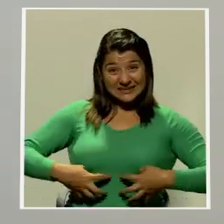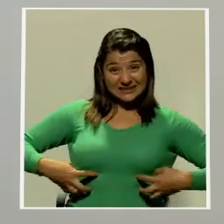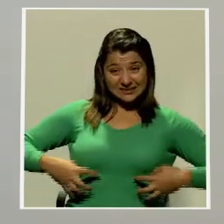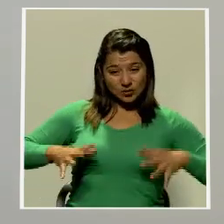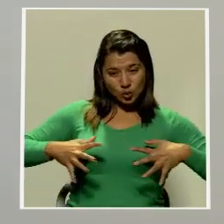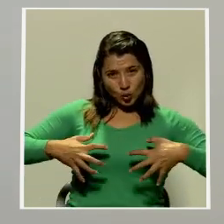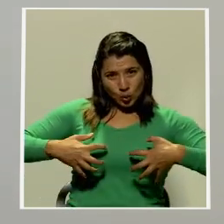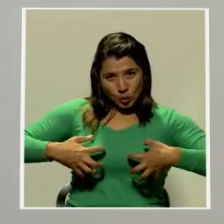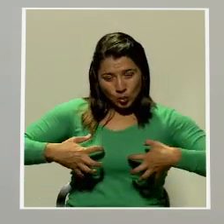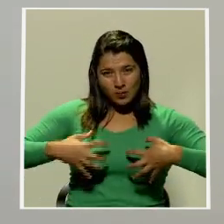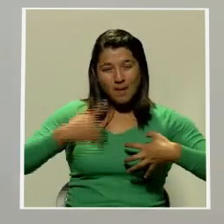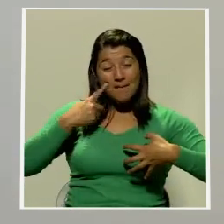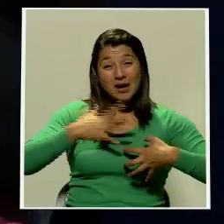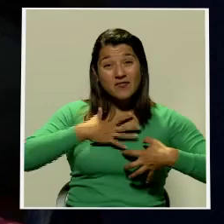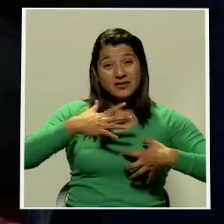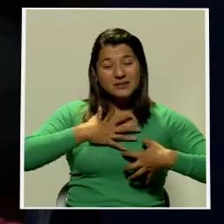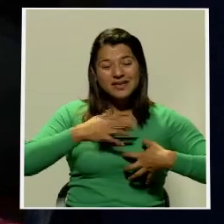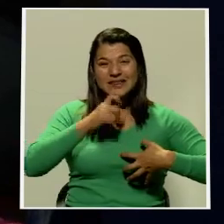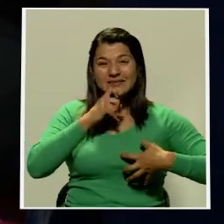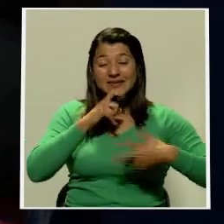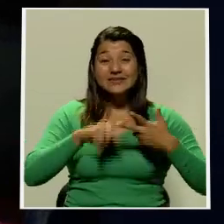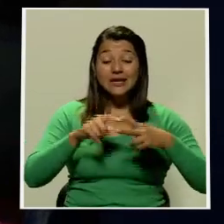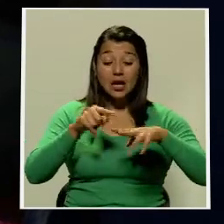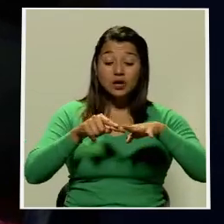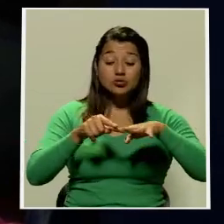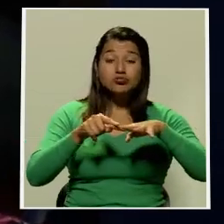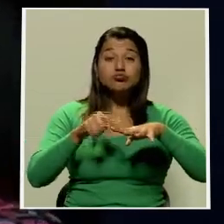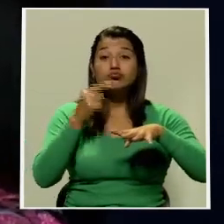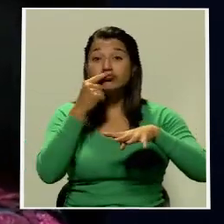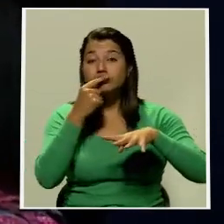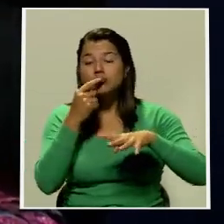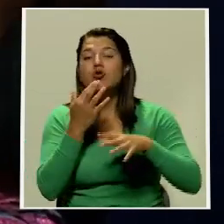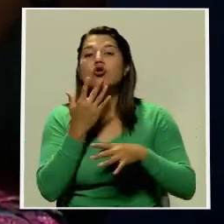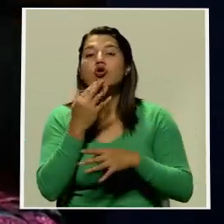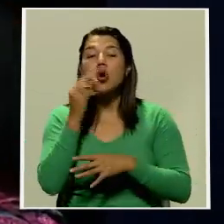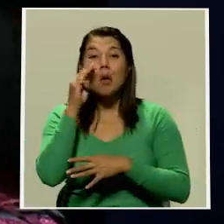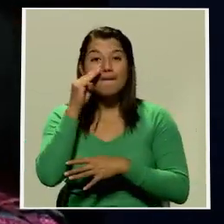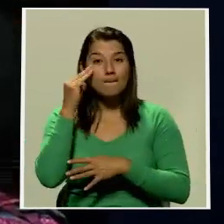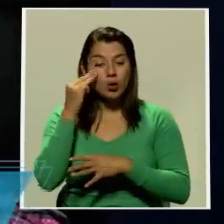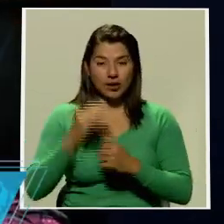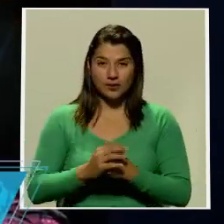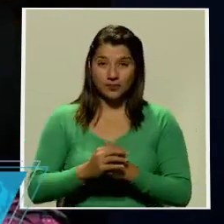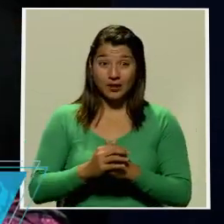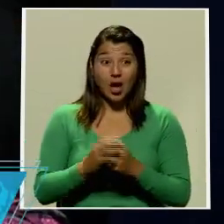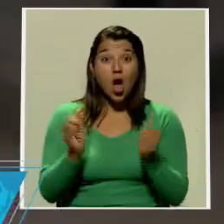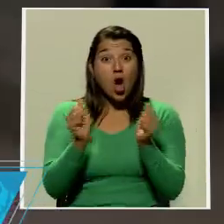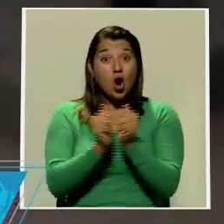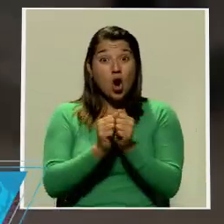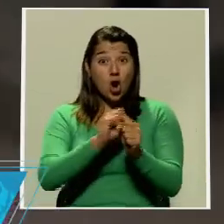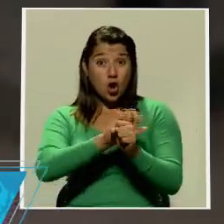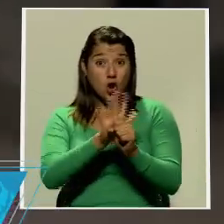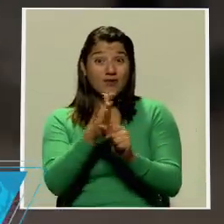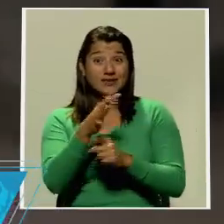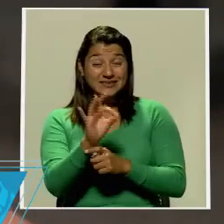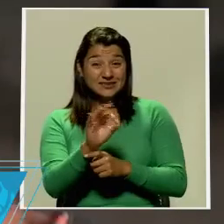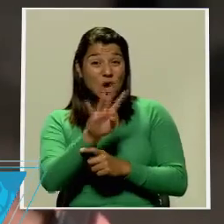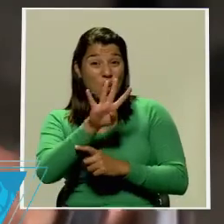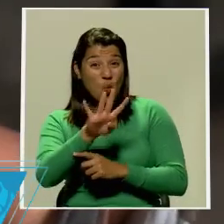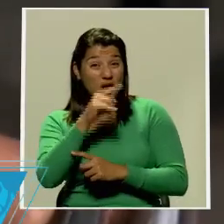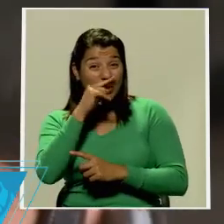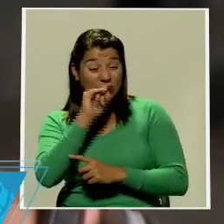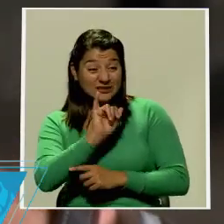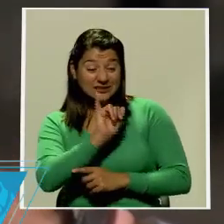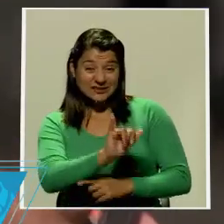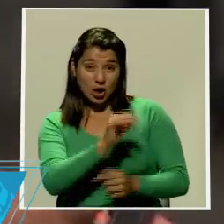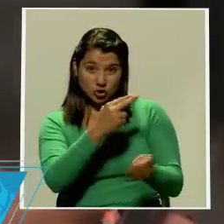labios y las uñas. Con respecto a la COVID-19, por el momento se registra 4 menores hospitalizados, uno de